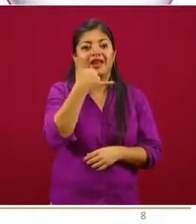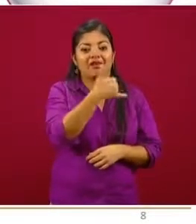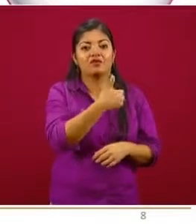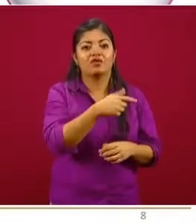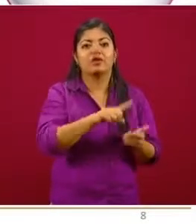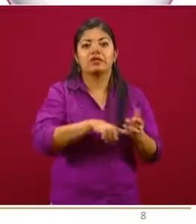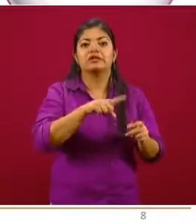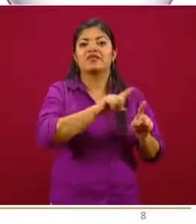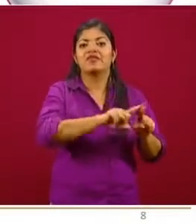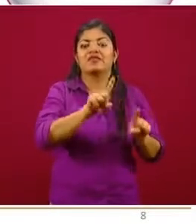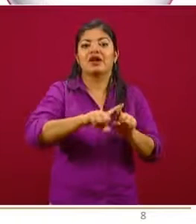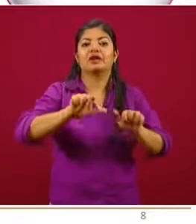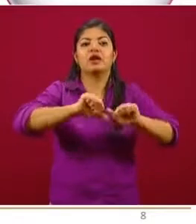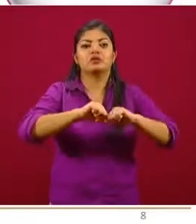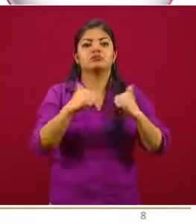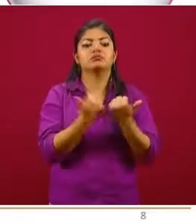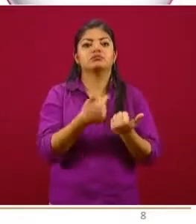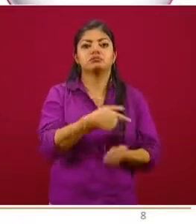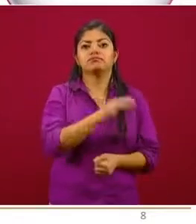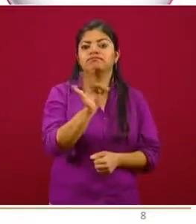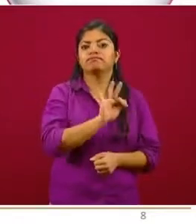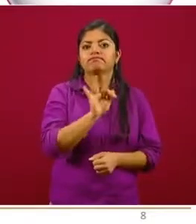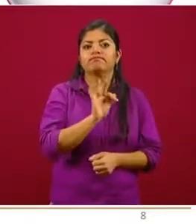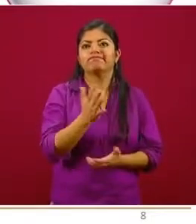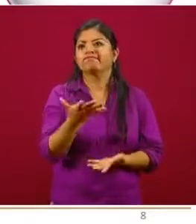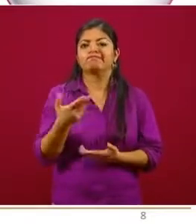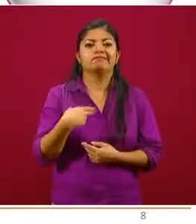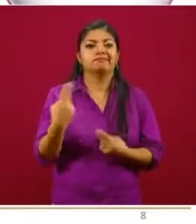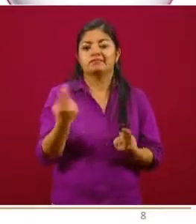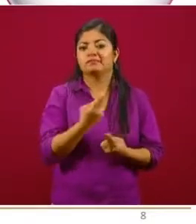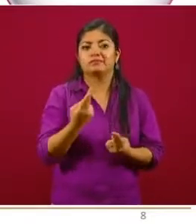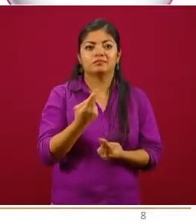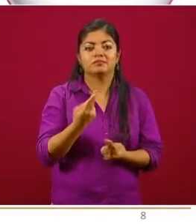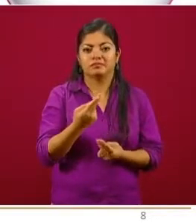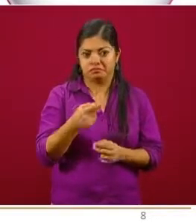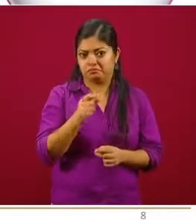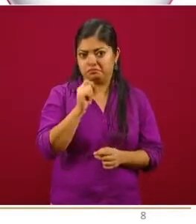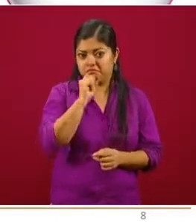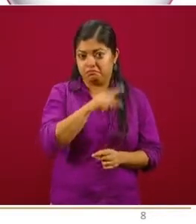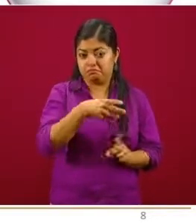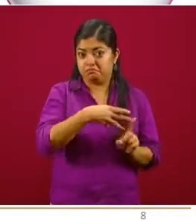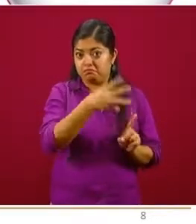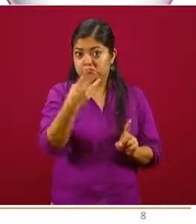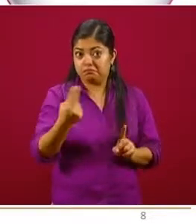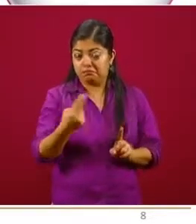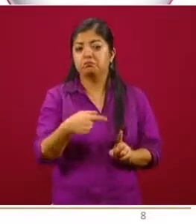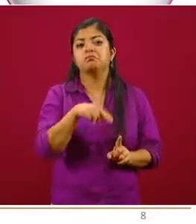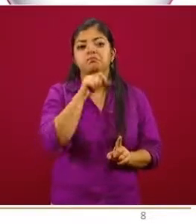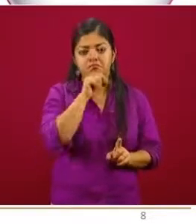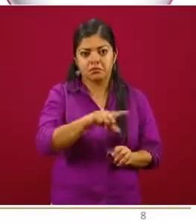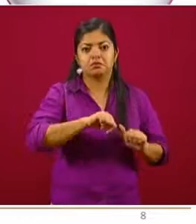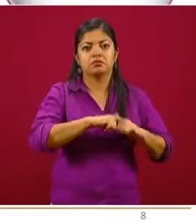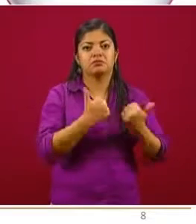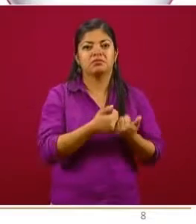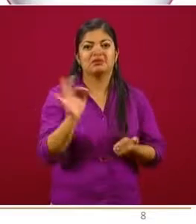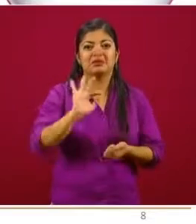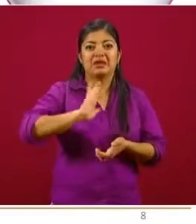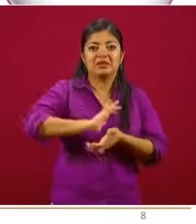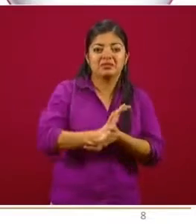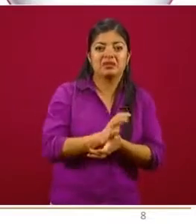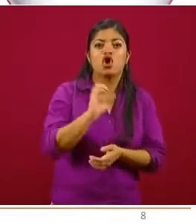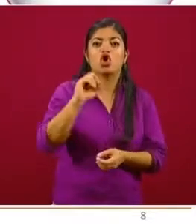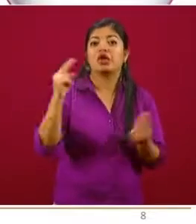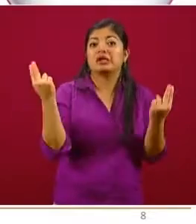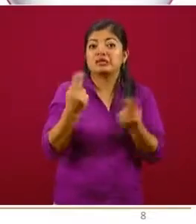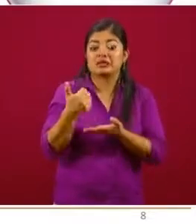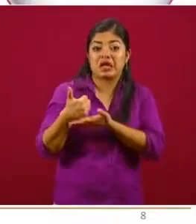sociedad civil a las que pueden acudir las personas de la comunidad LGBTI si es que sufren discriminación o requieren algún tipo de